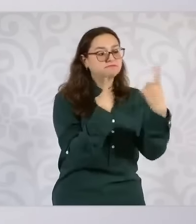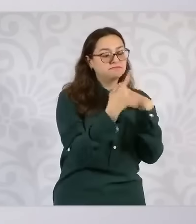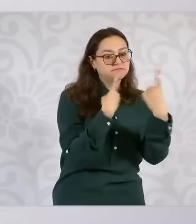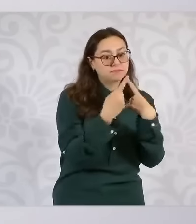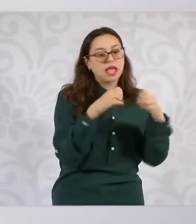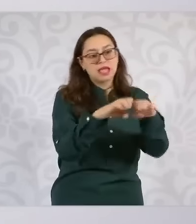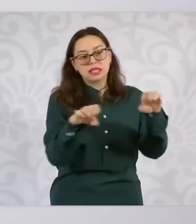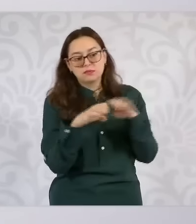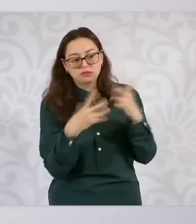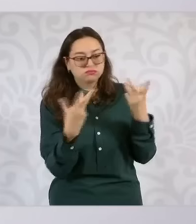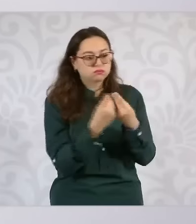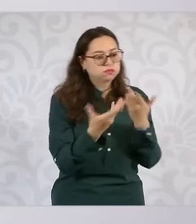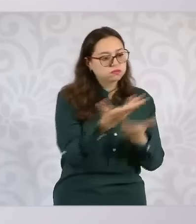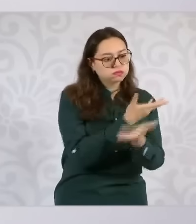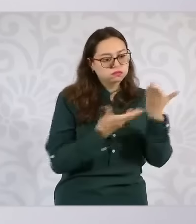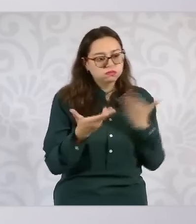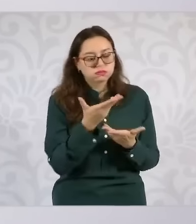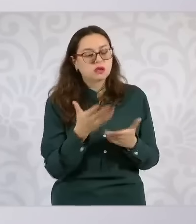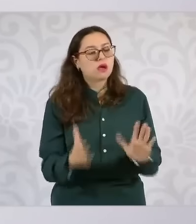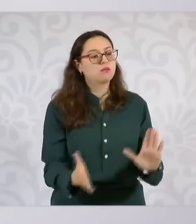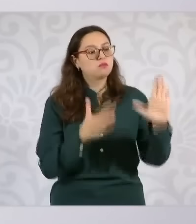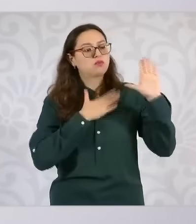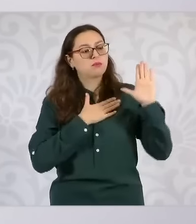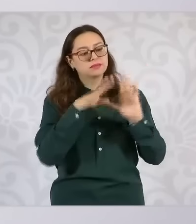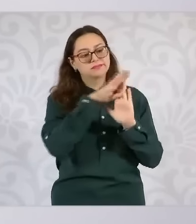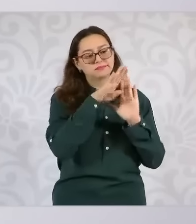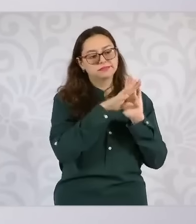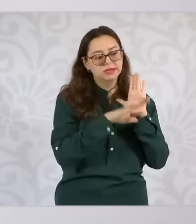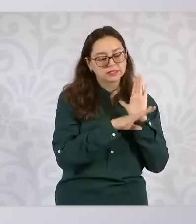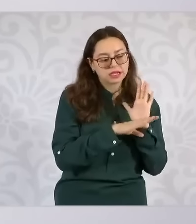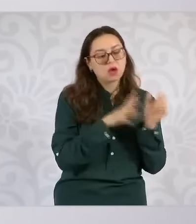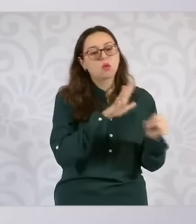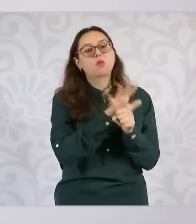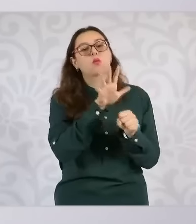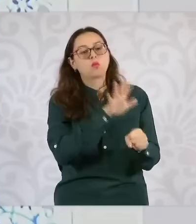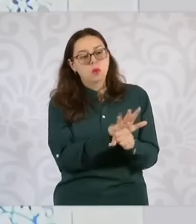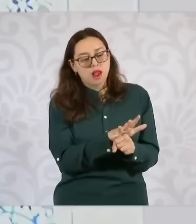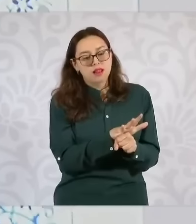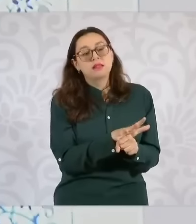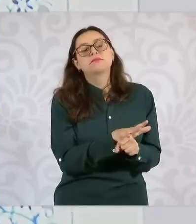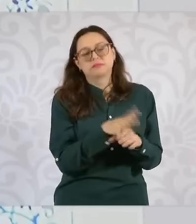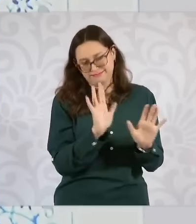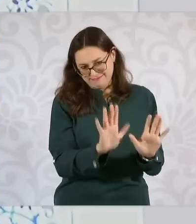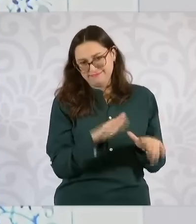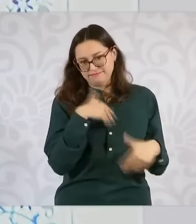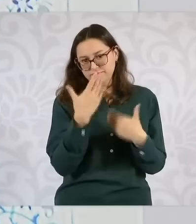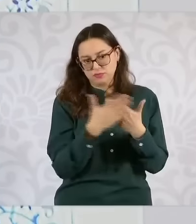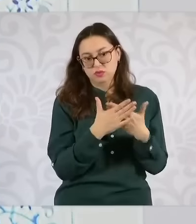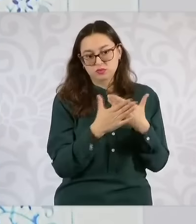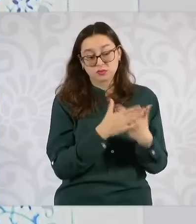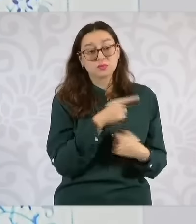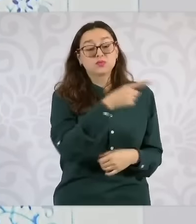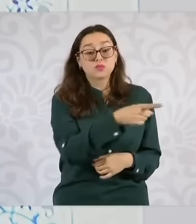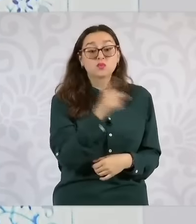gabinete, ahí vamos a establecer los compromisos para Baja California. Ella tiene